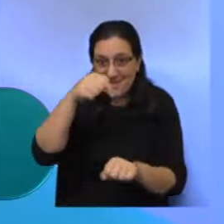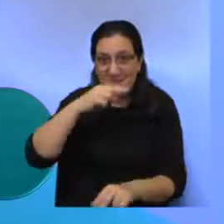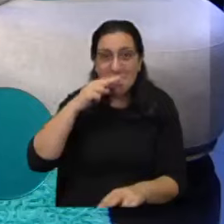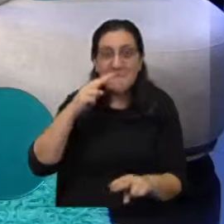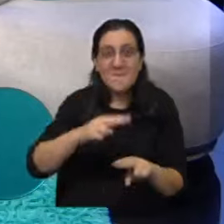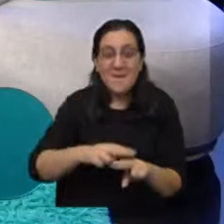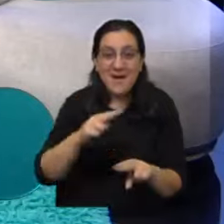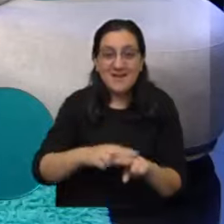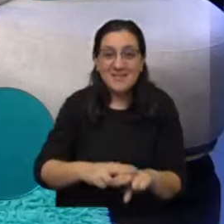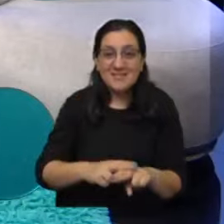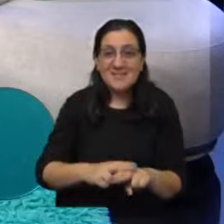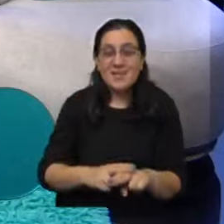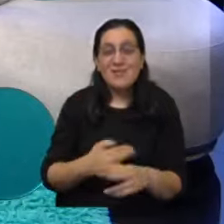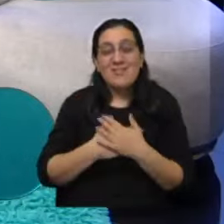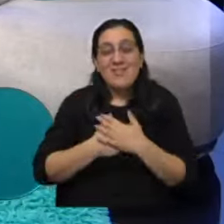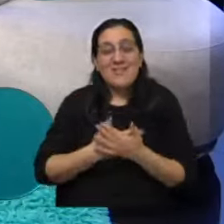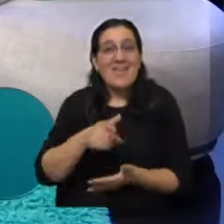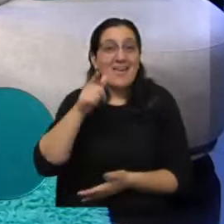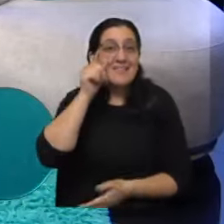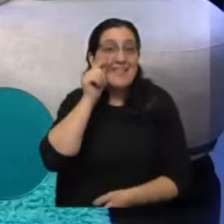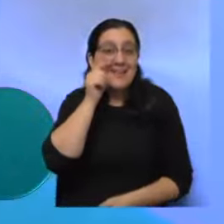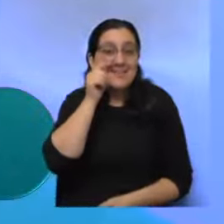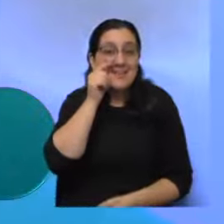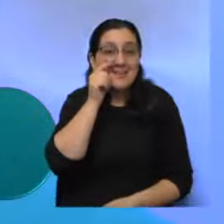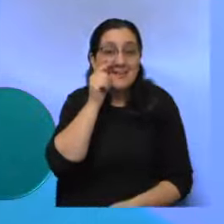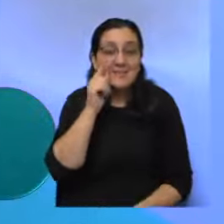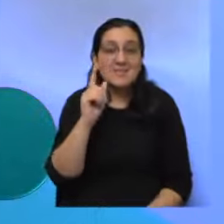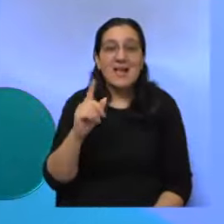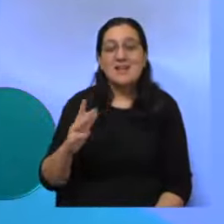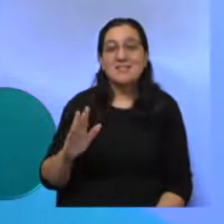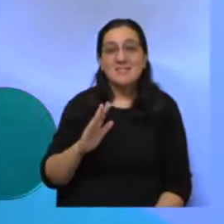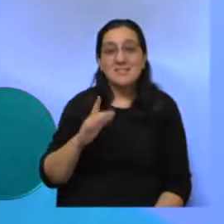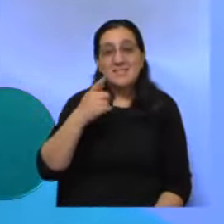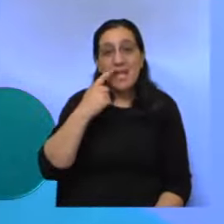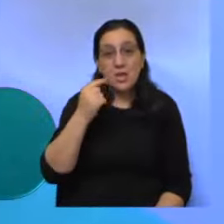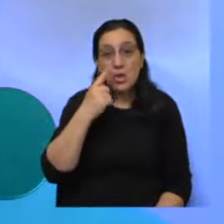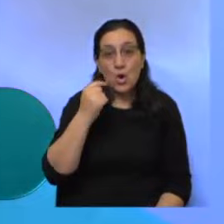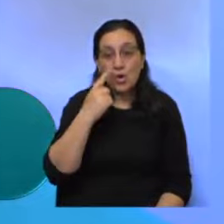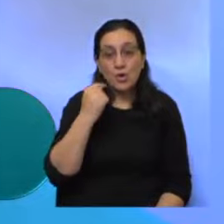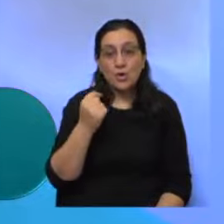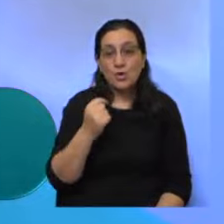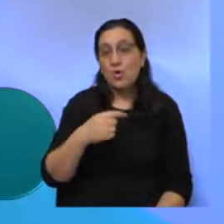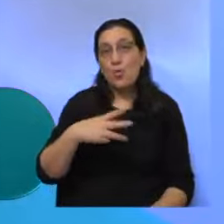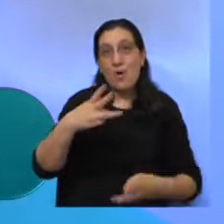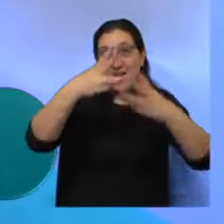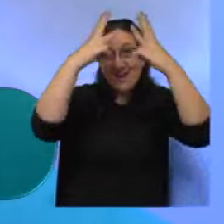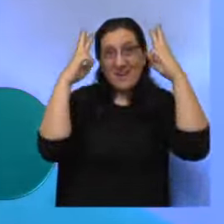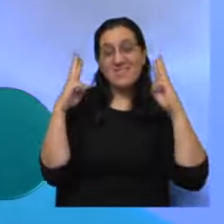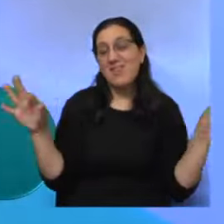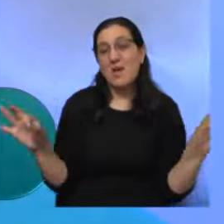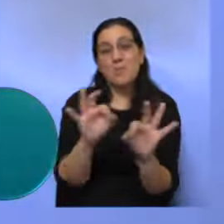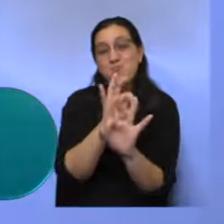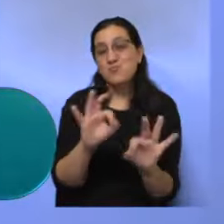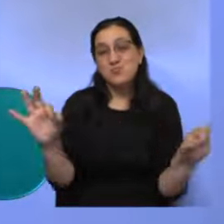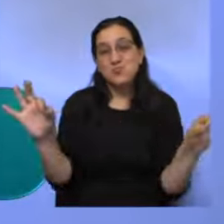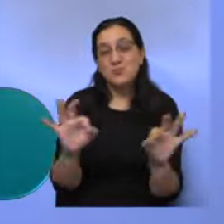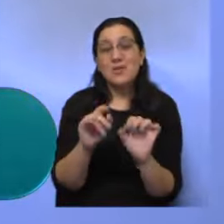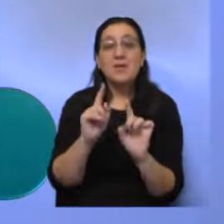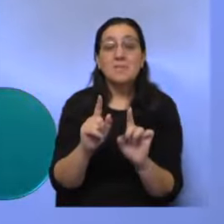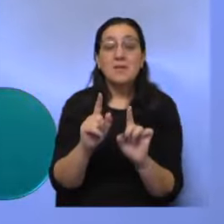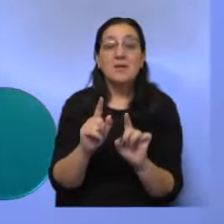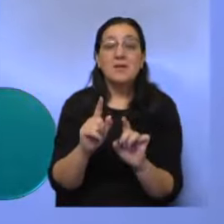De la mano de nuestra querida Tania Tavares, es al señor, sería como el rey de la música tropical. Pasó por Caribe, que